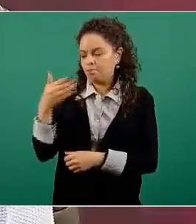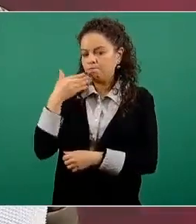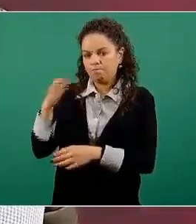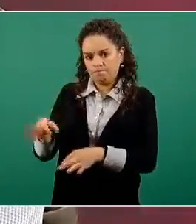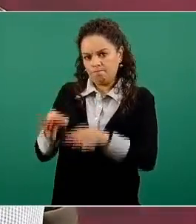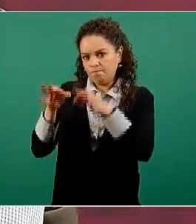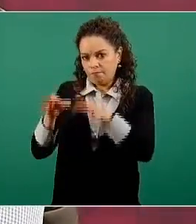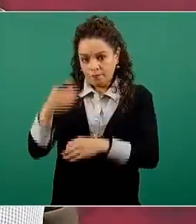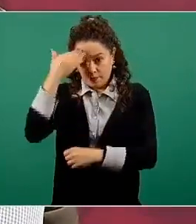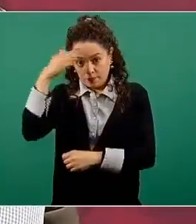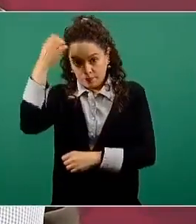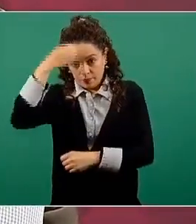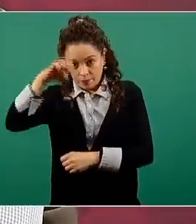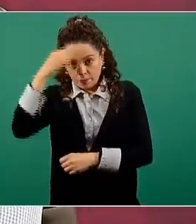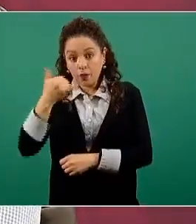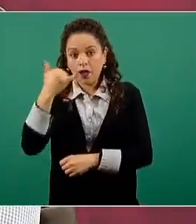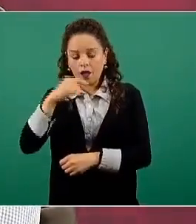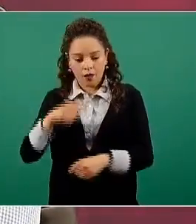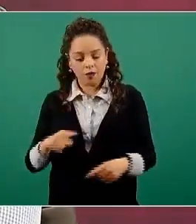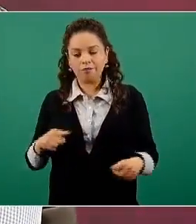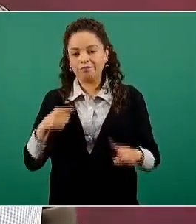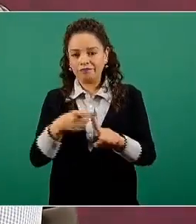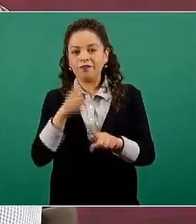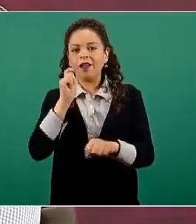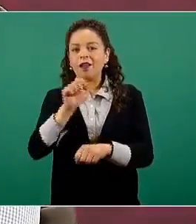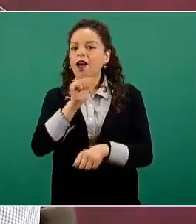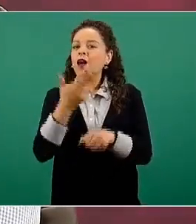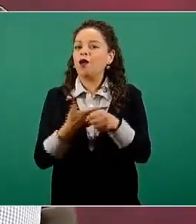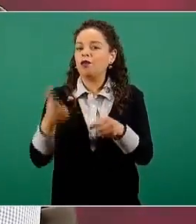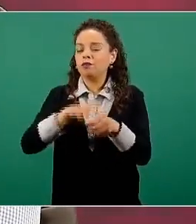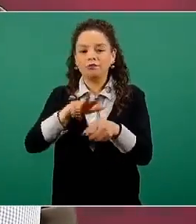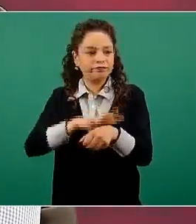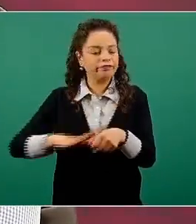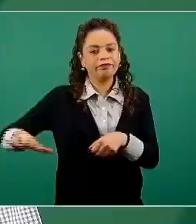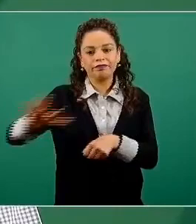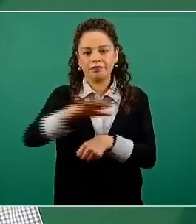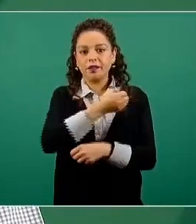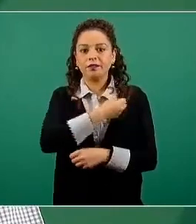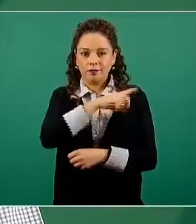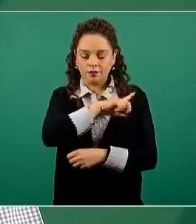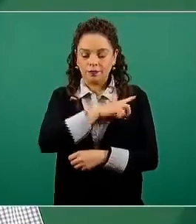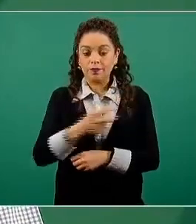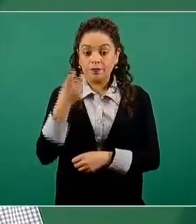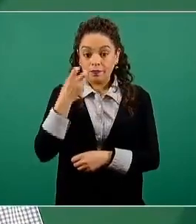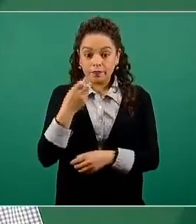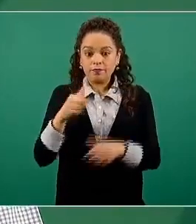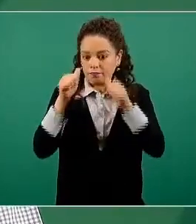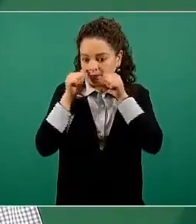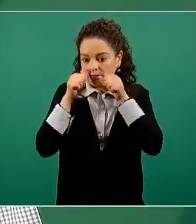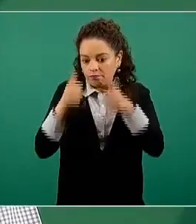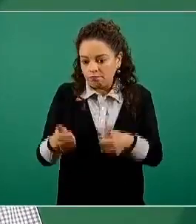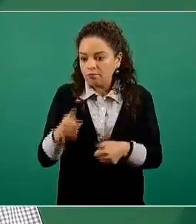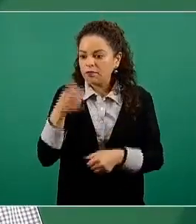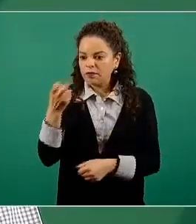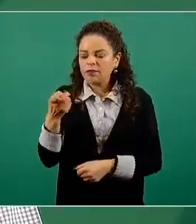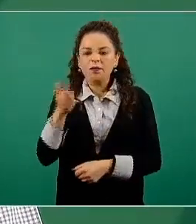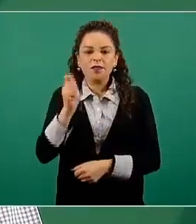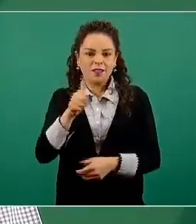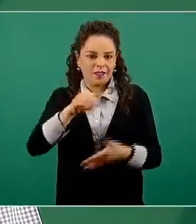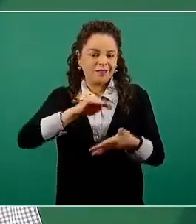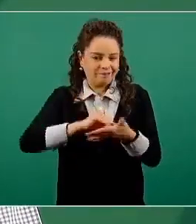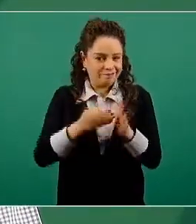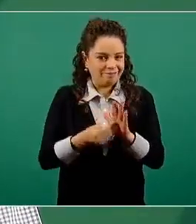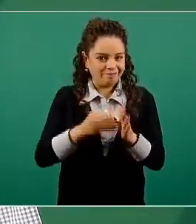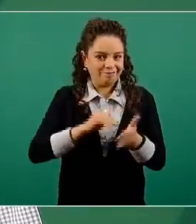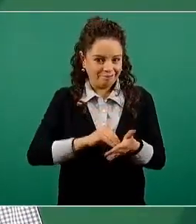el medio hospitalario. Entonces, bueno, vamos a estar muy atentos de esta, estrategia. Vamos,